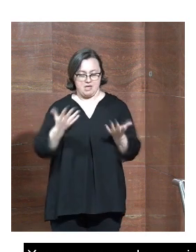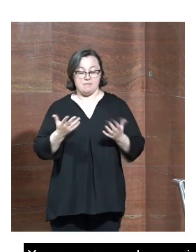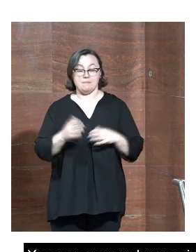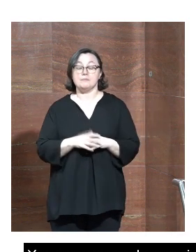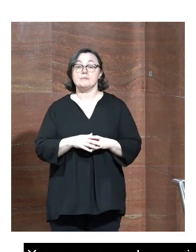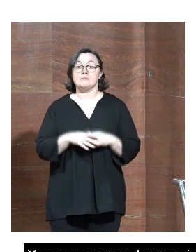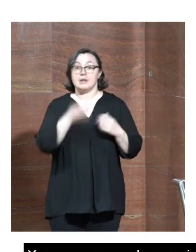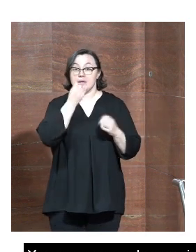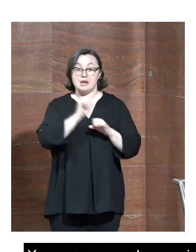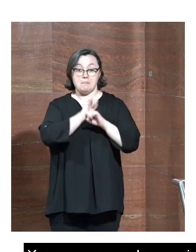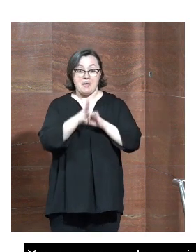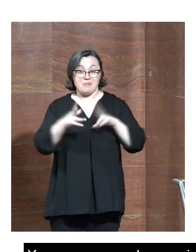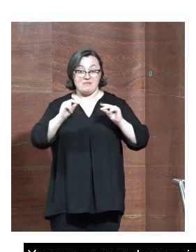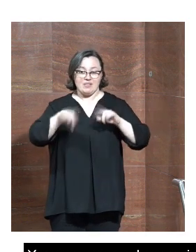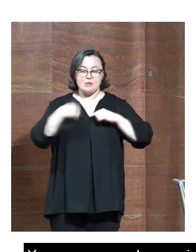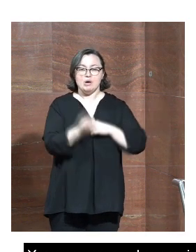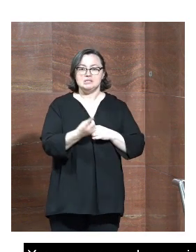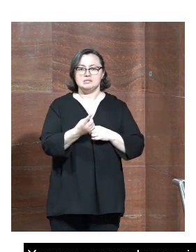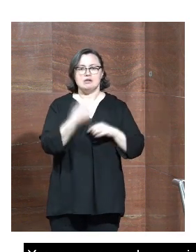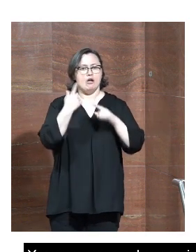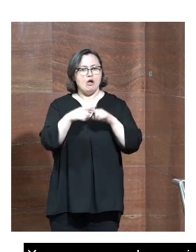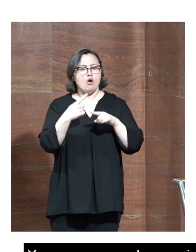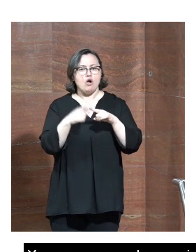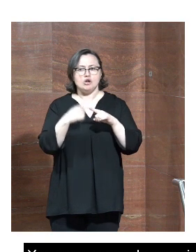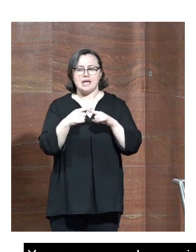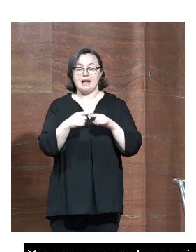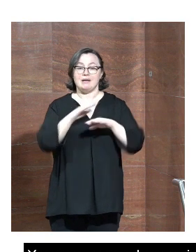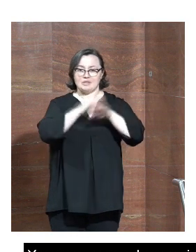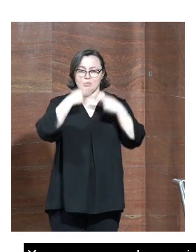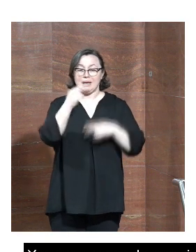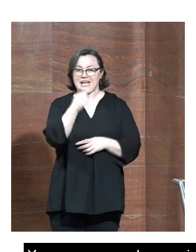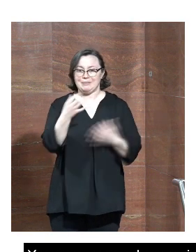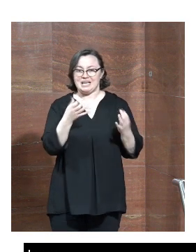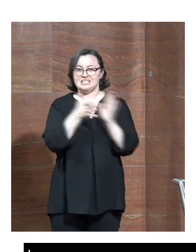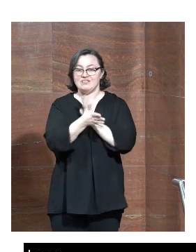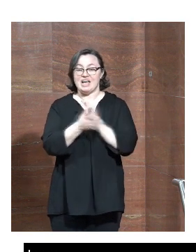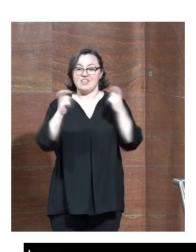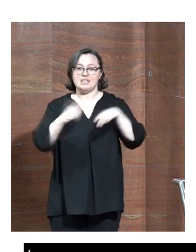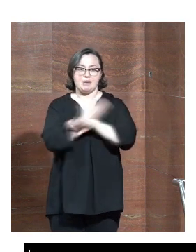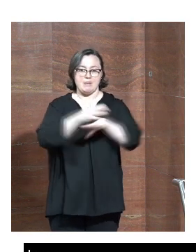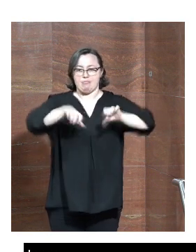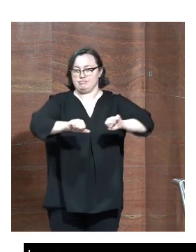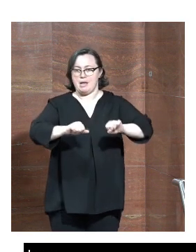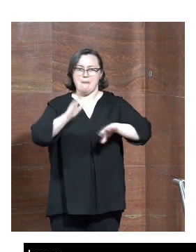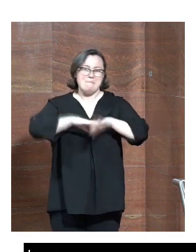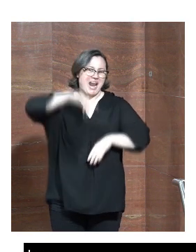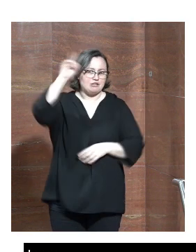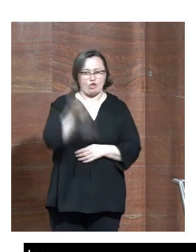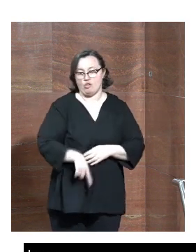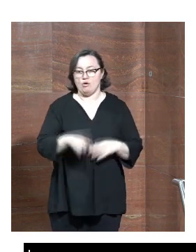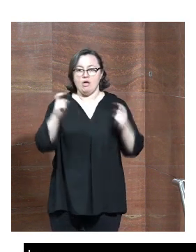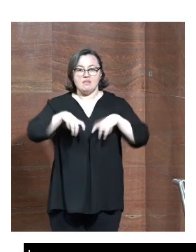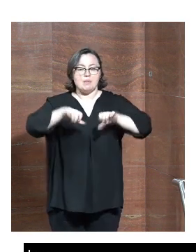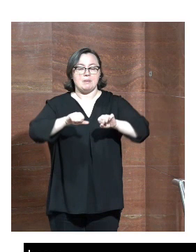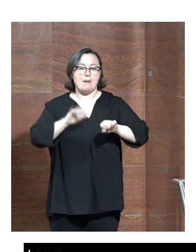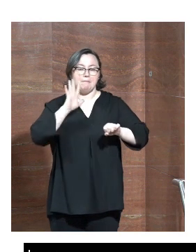hacer. Pues bien, después de la pandemia, una cosa quizá bastante negativa de la Administración es que ha utilizado la cita previa para todo. ¿Por qué? O sea, la cita previa al